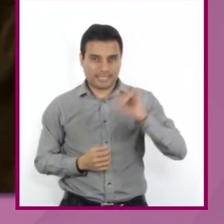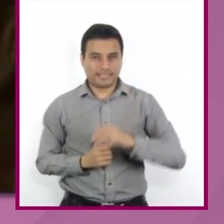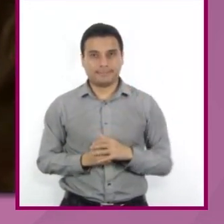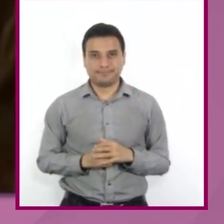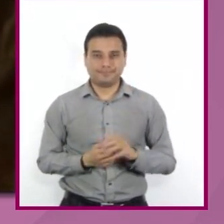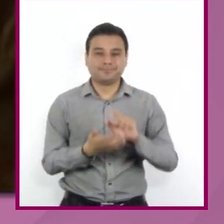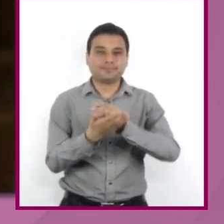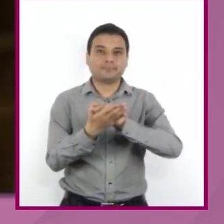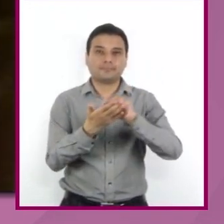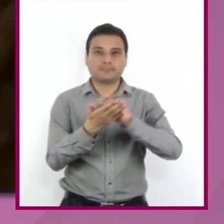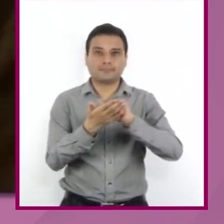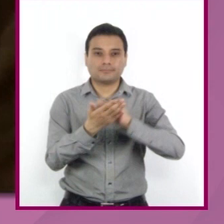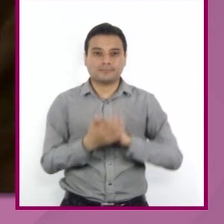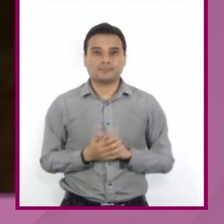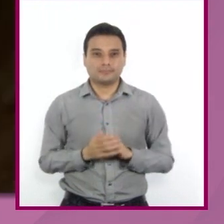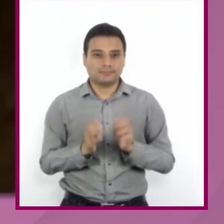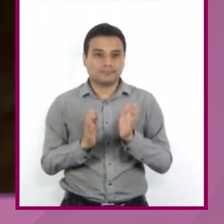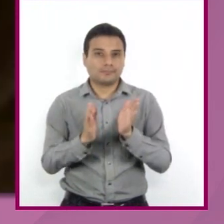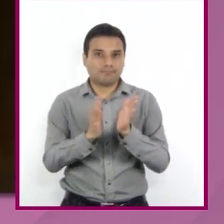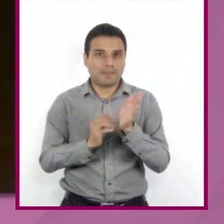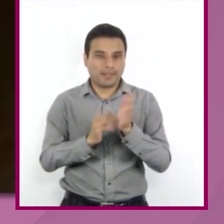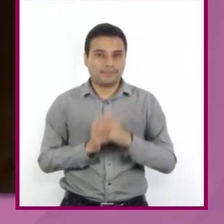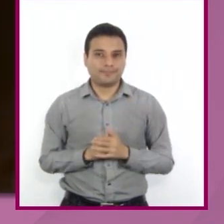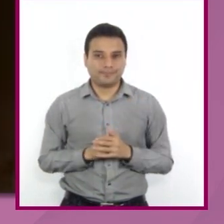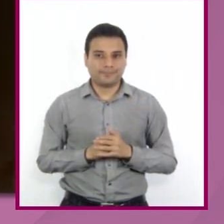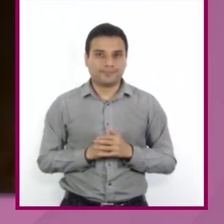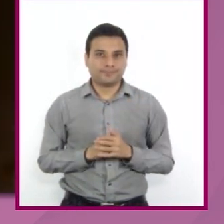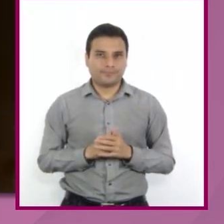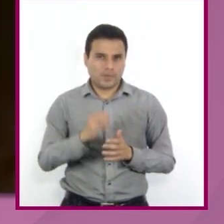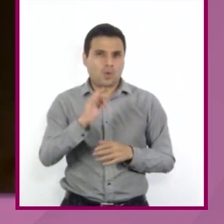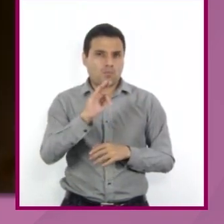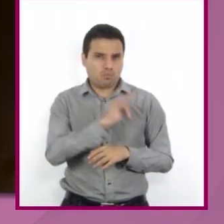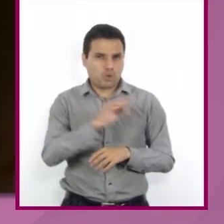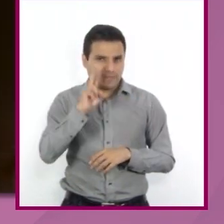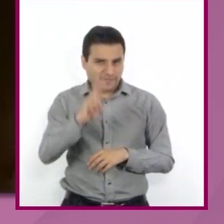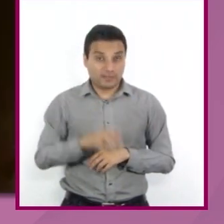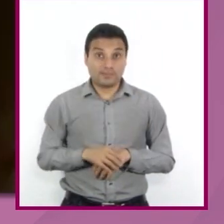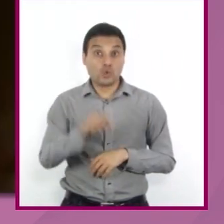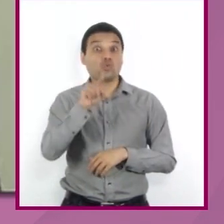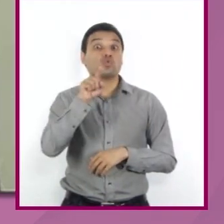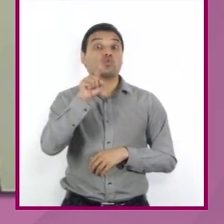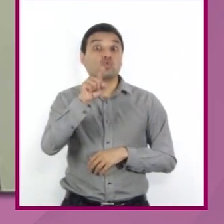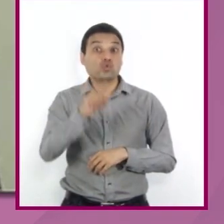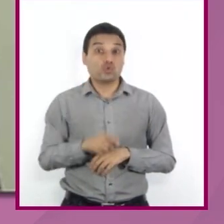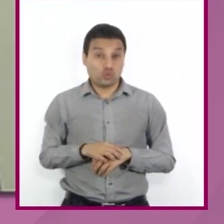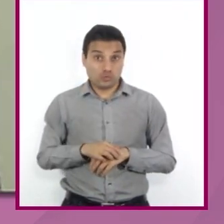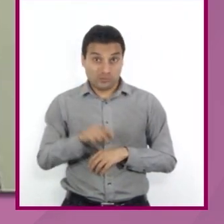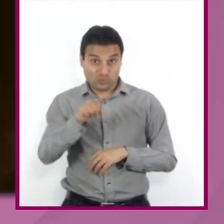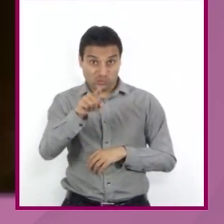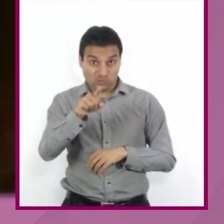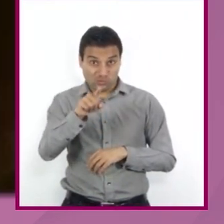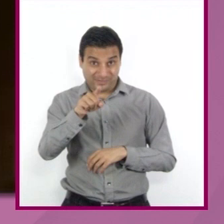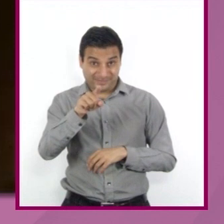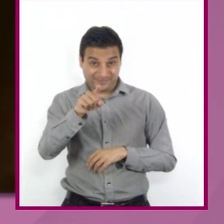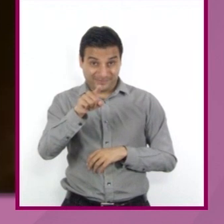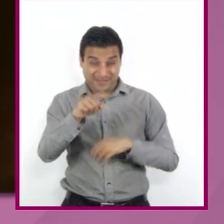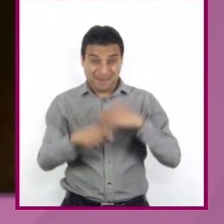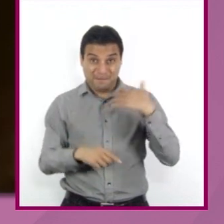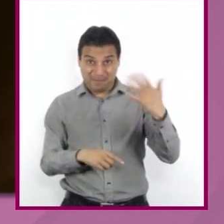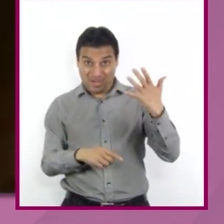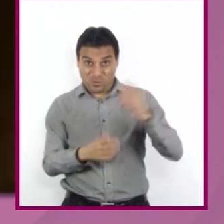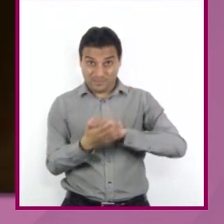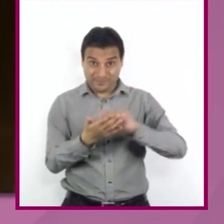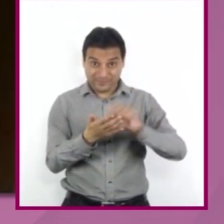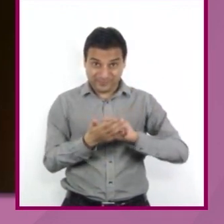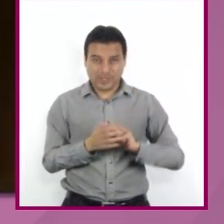ya puedes ver el papel. Si eres zurdo, entonces este ejercicio sería con la mano derecha. Cuiden que sus